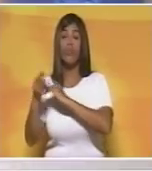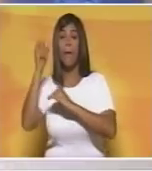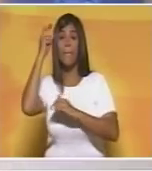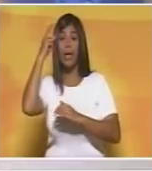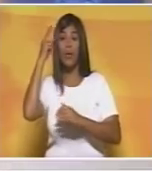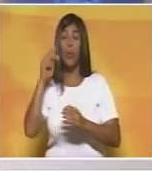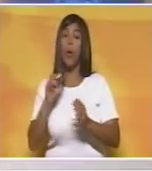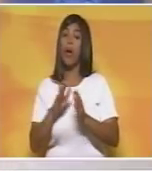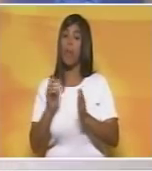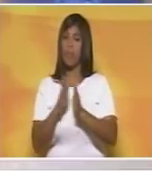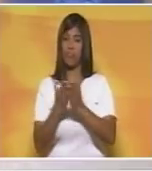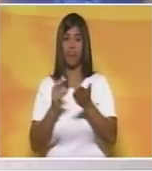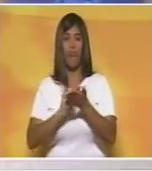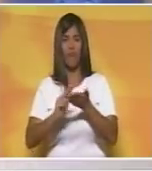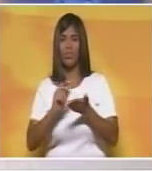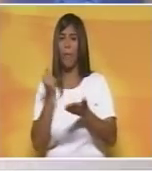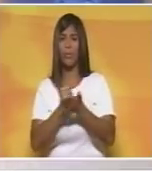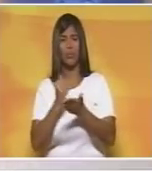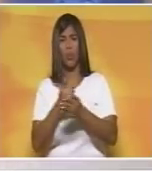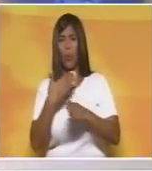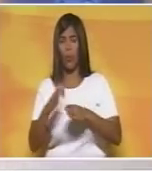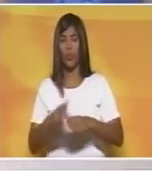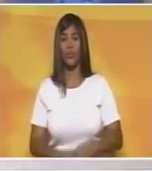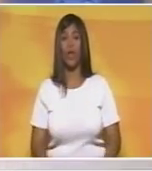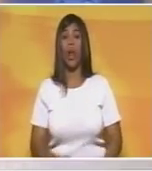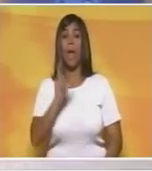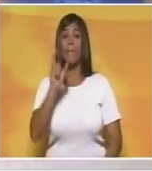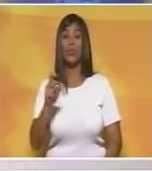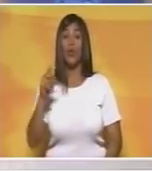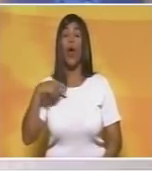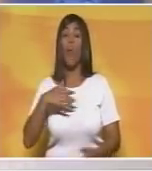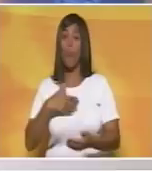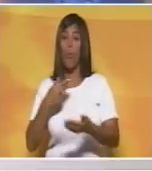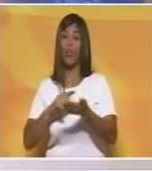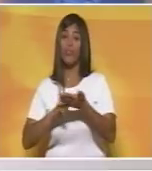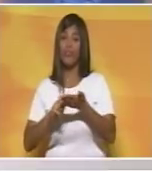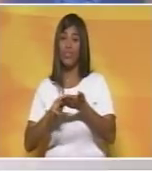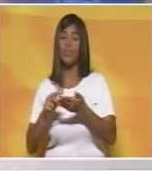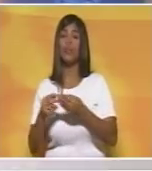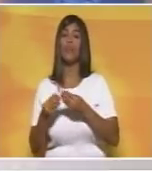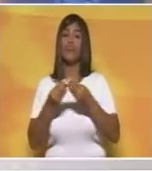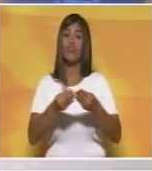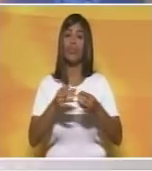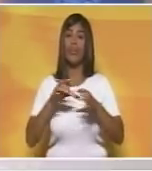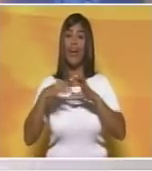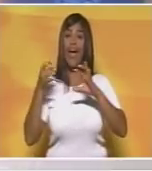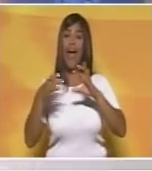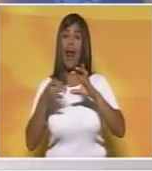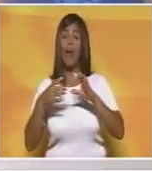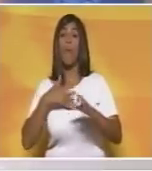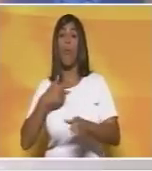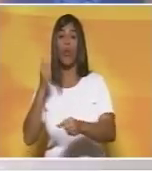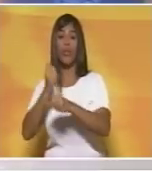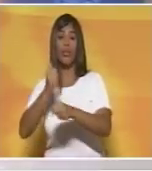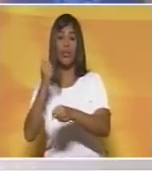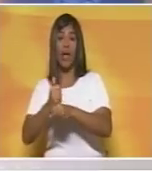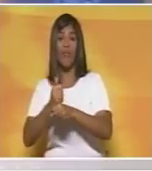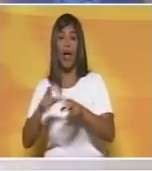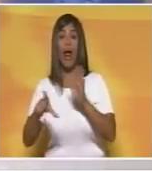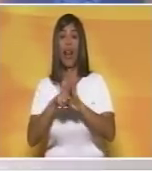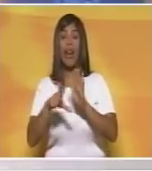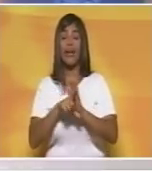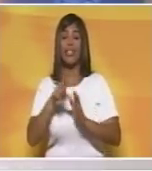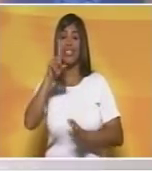ni pasaporte. Señalaron que los ciudadanos que cuenten con la visa se les otorgará un carnet para trabajar de manera legal